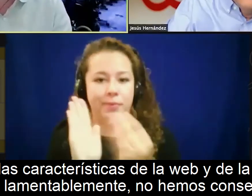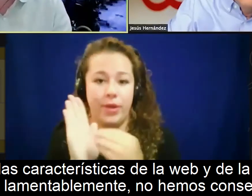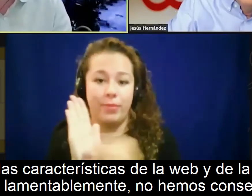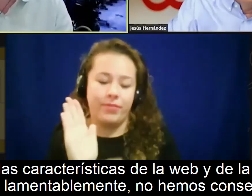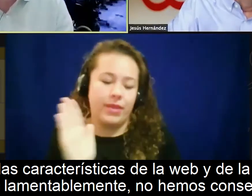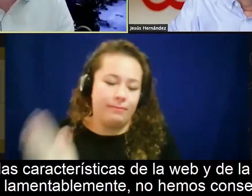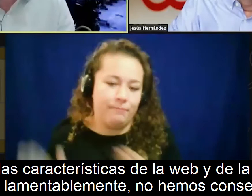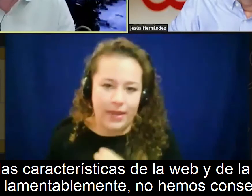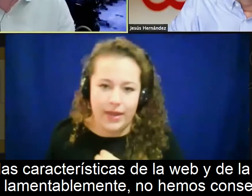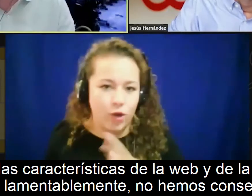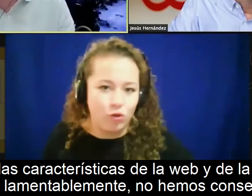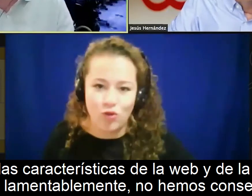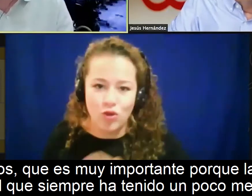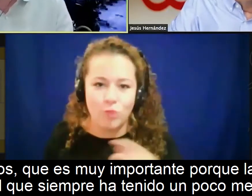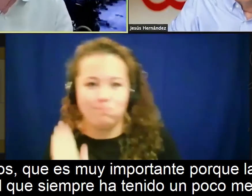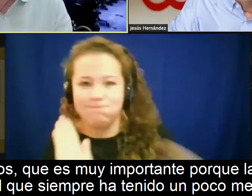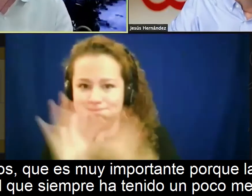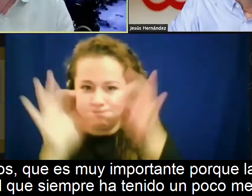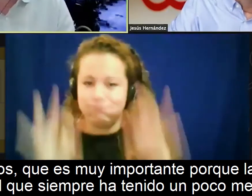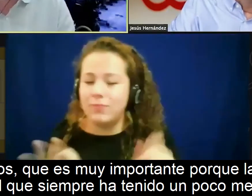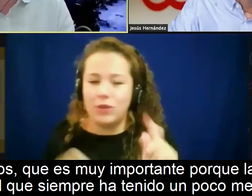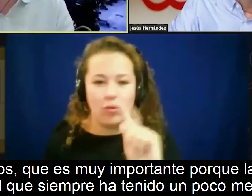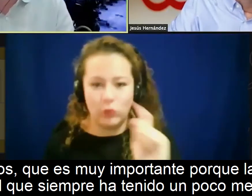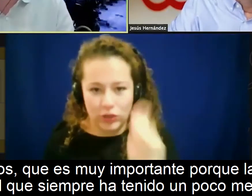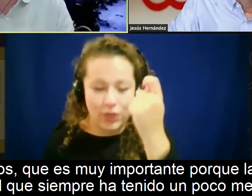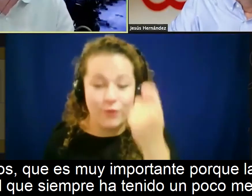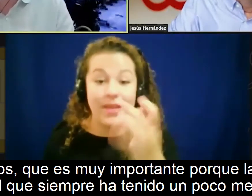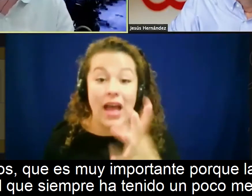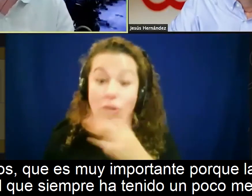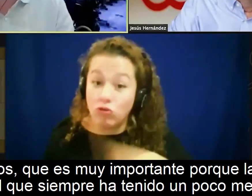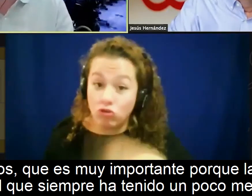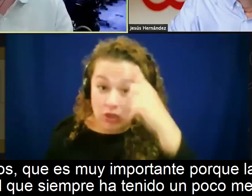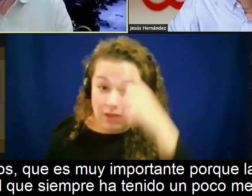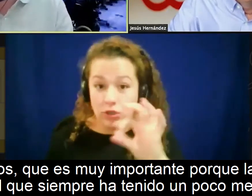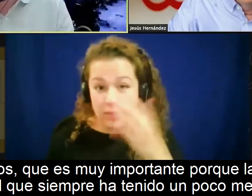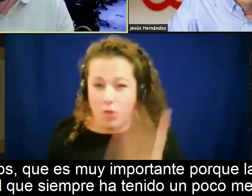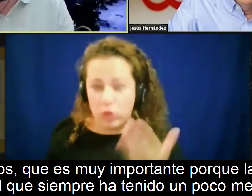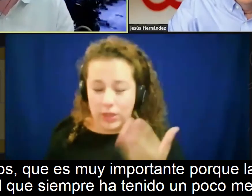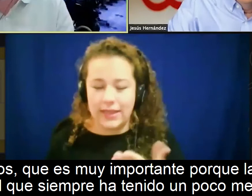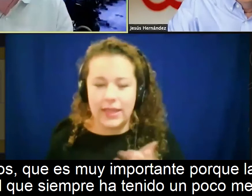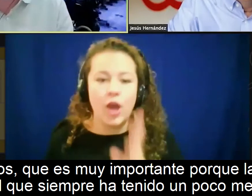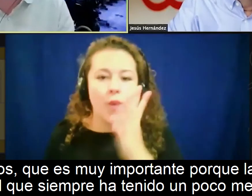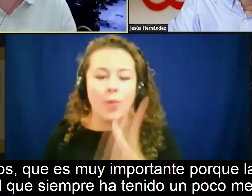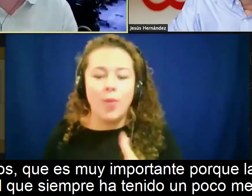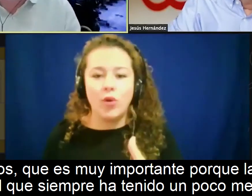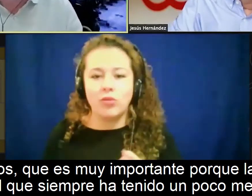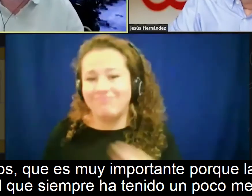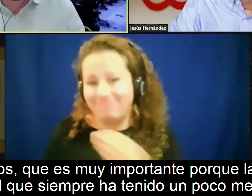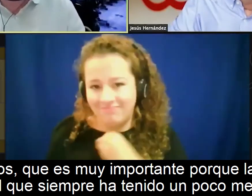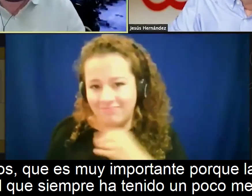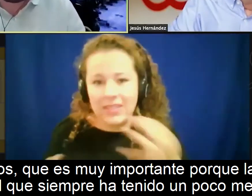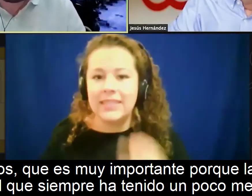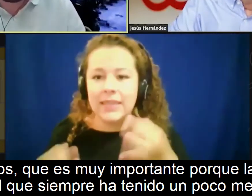conseguido ponerlas. Ahora, lo que sí que sabemos, que esto es muy importante porque lamentablemente siempre